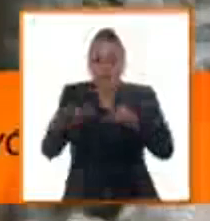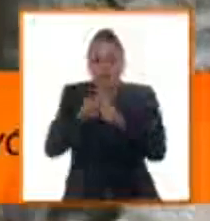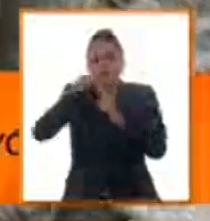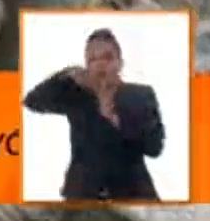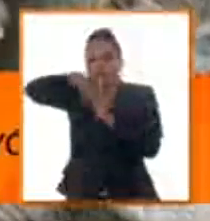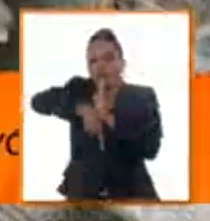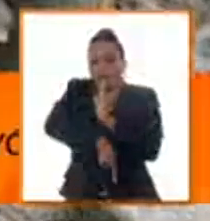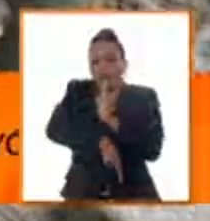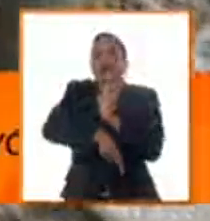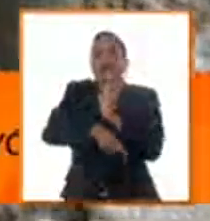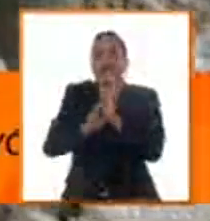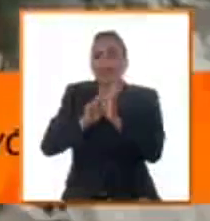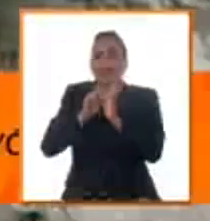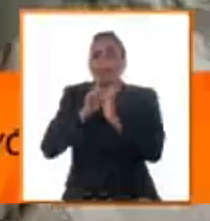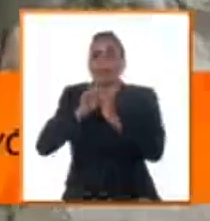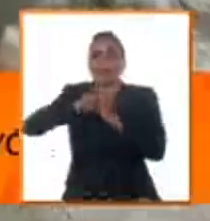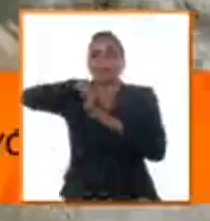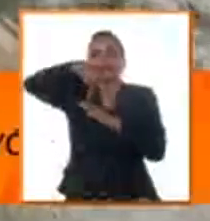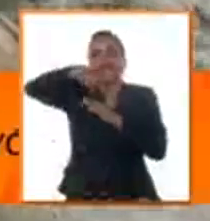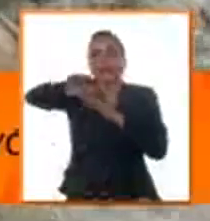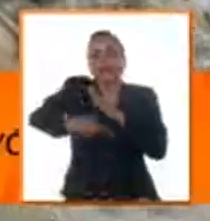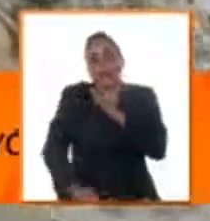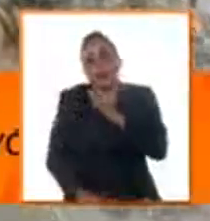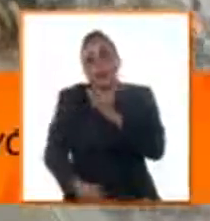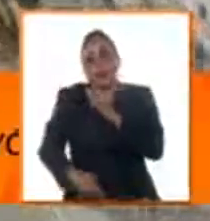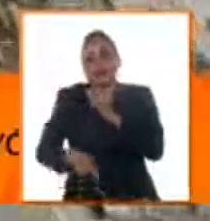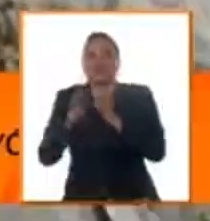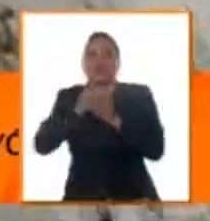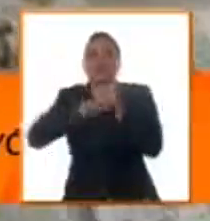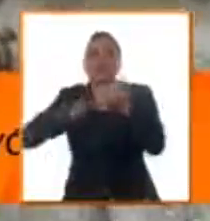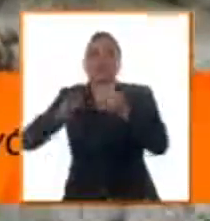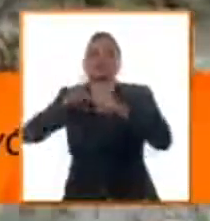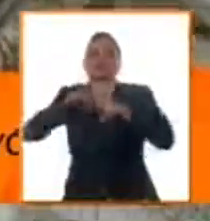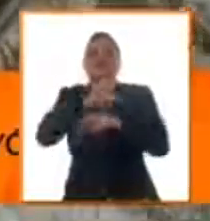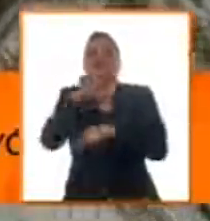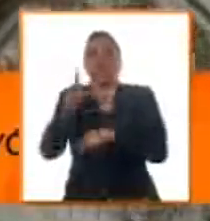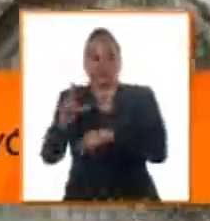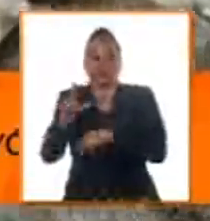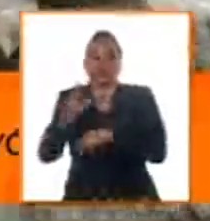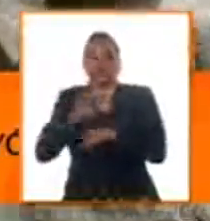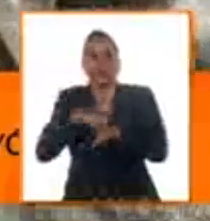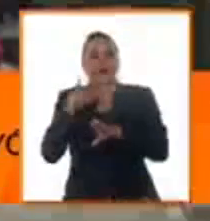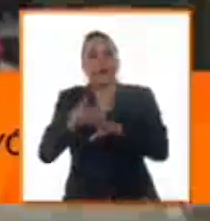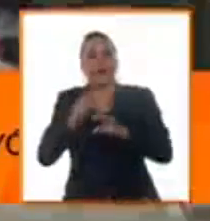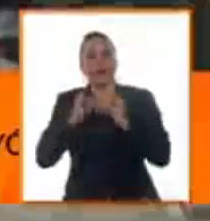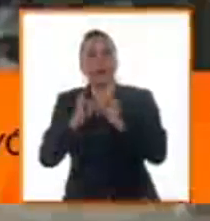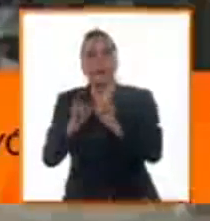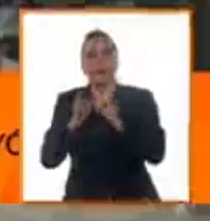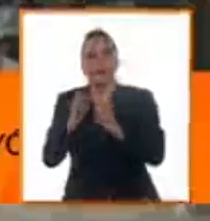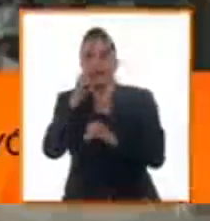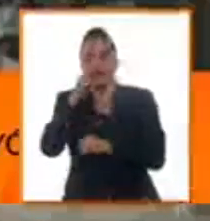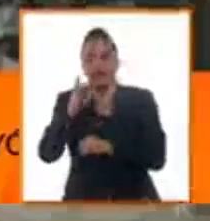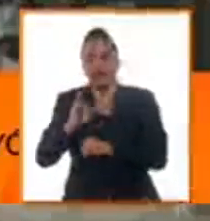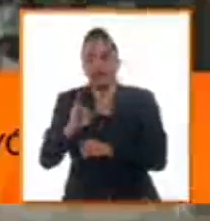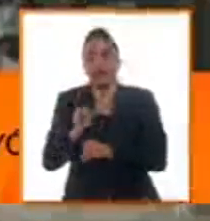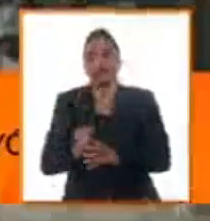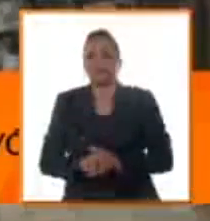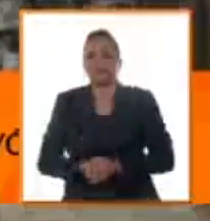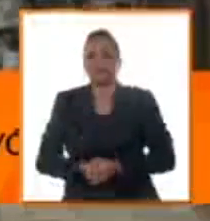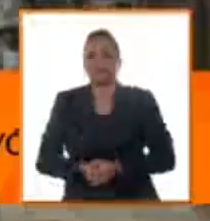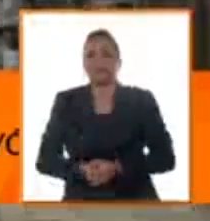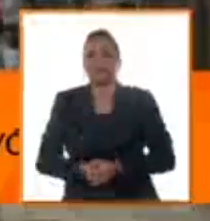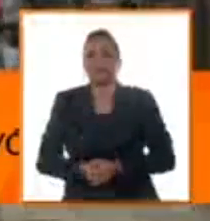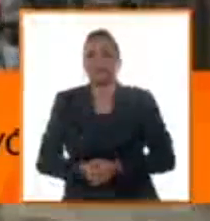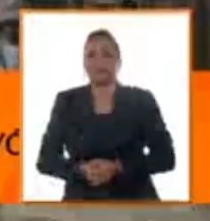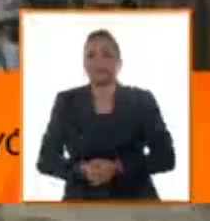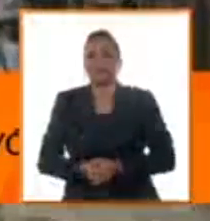ocurrió en la provincia de Holguín y también de eso habrá muchos más detalles en los espacios informativos del noticiero y